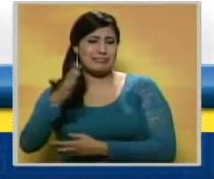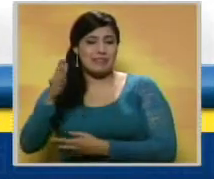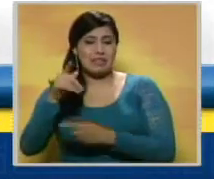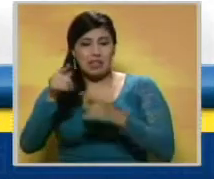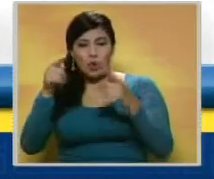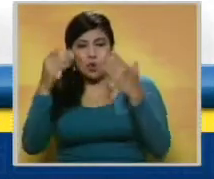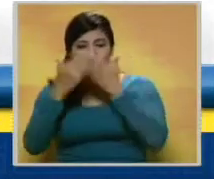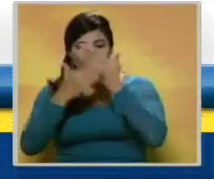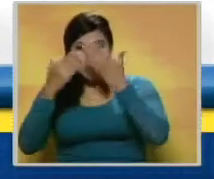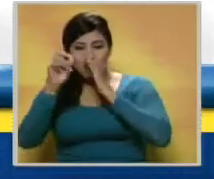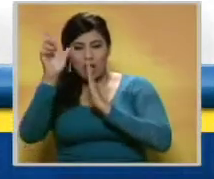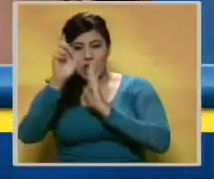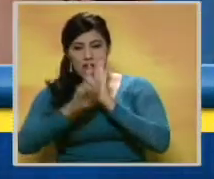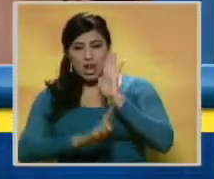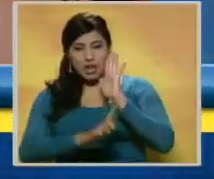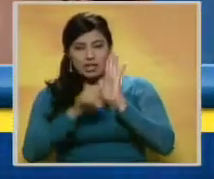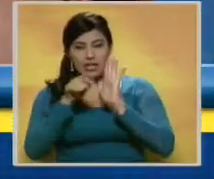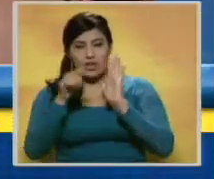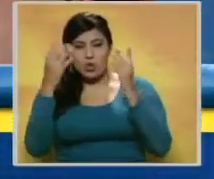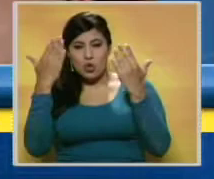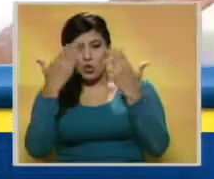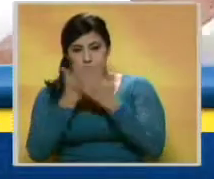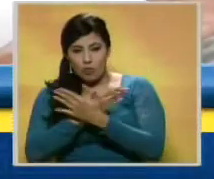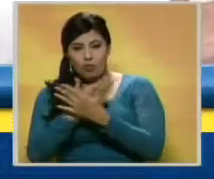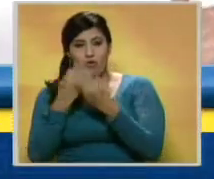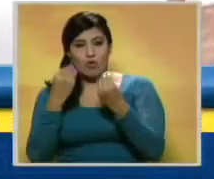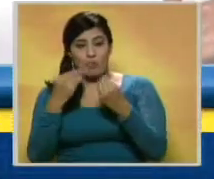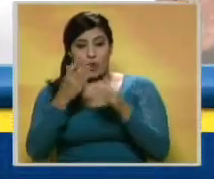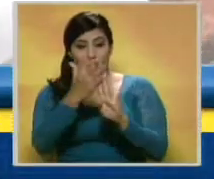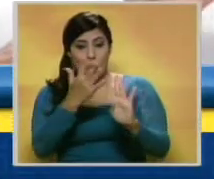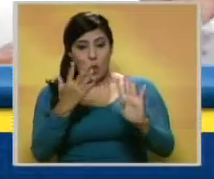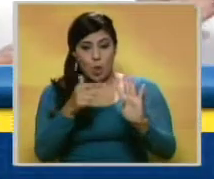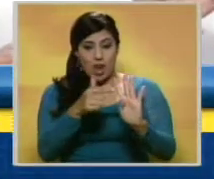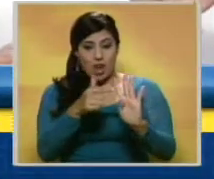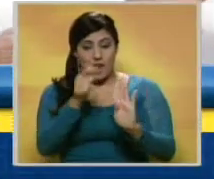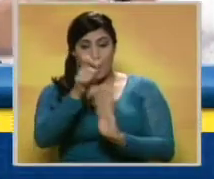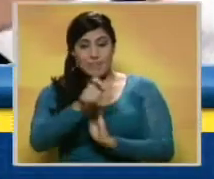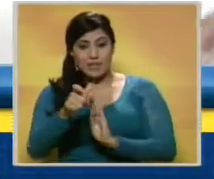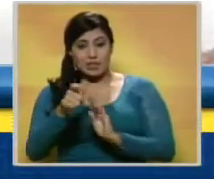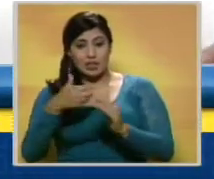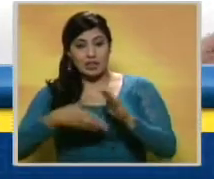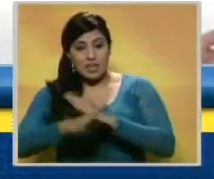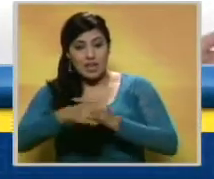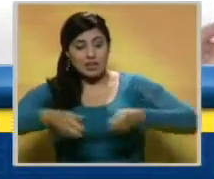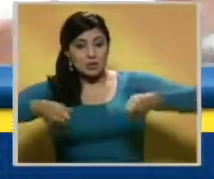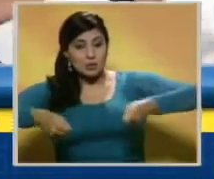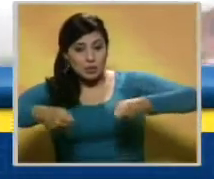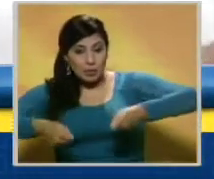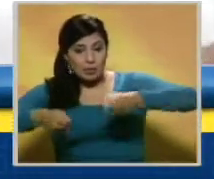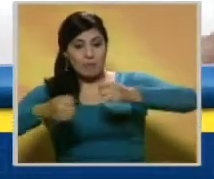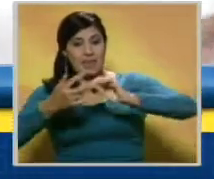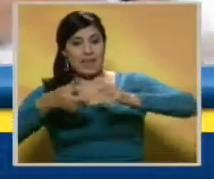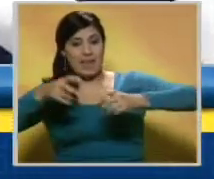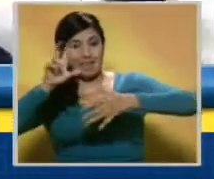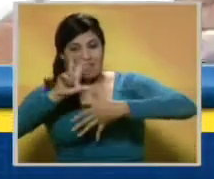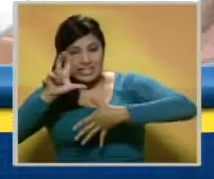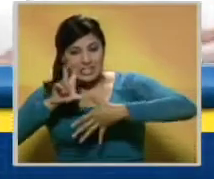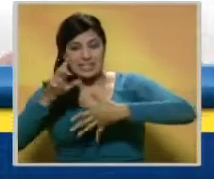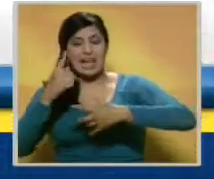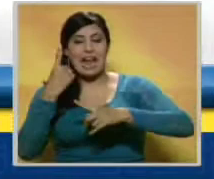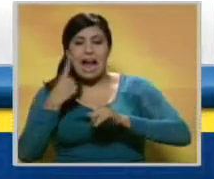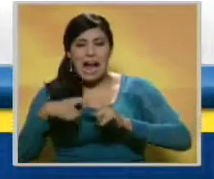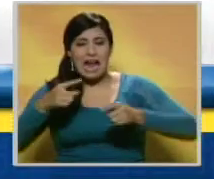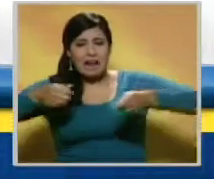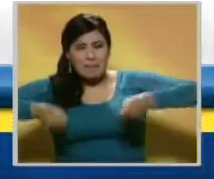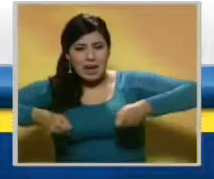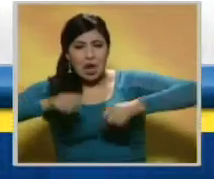están confundiendo las listas. Ellos estaban confundiendo las colas de la gente para el supermercado, para el Bicentenario y para